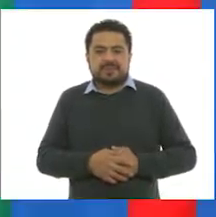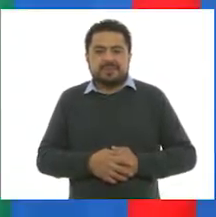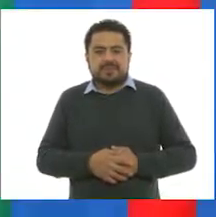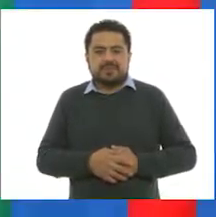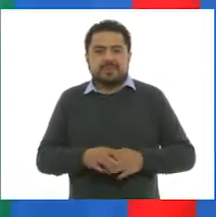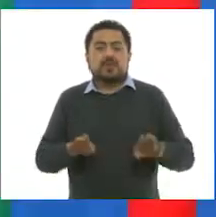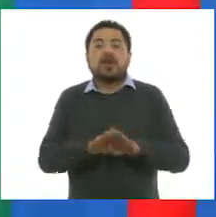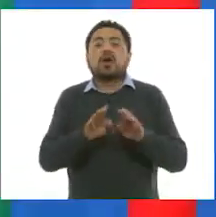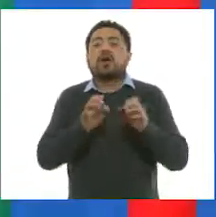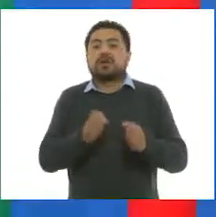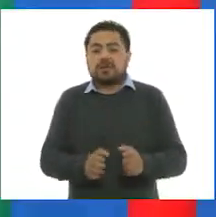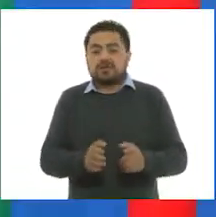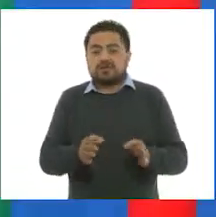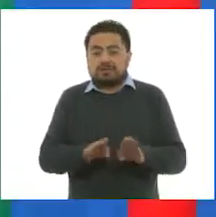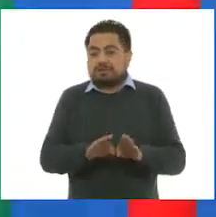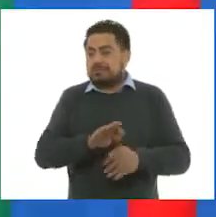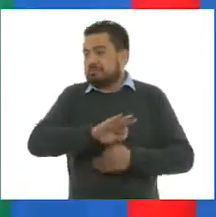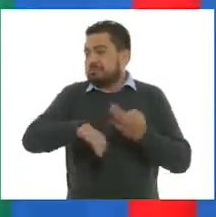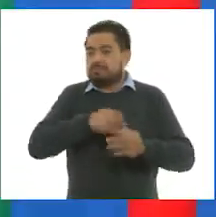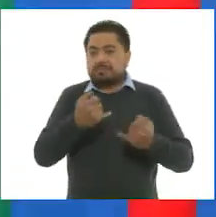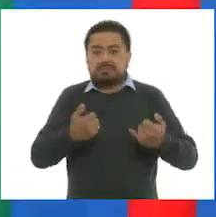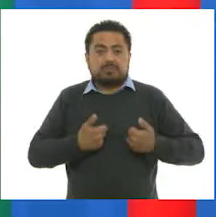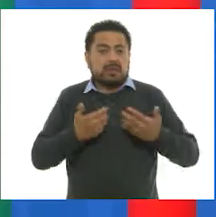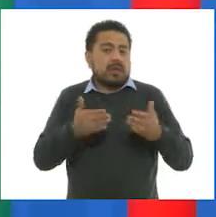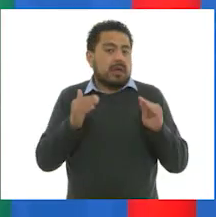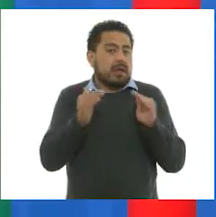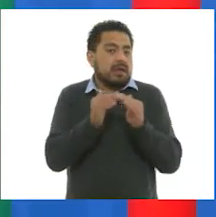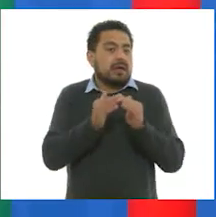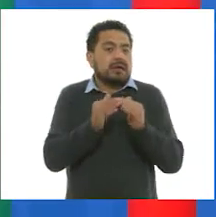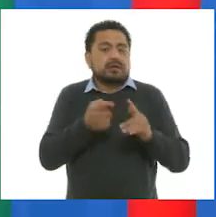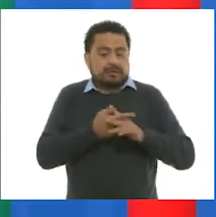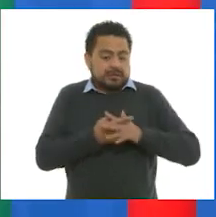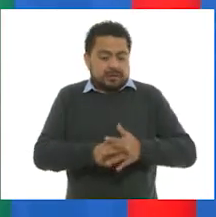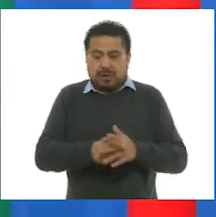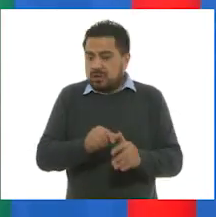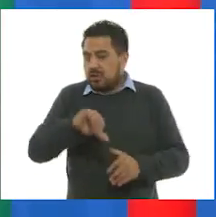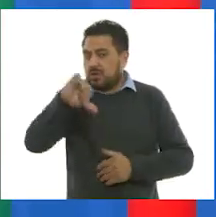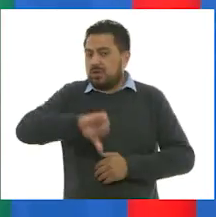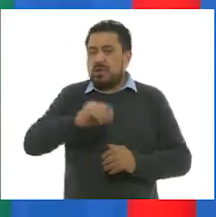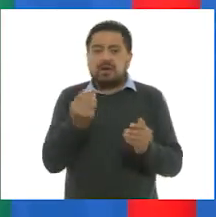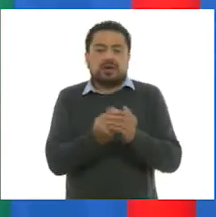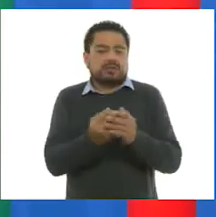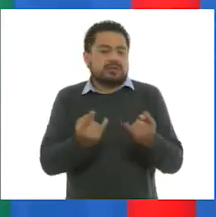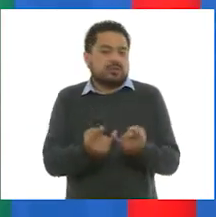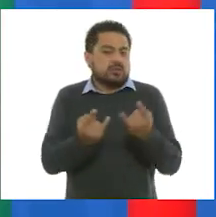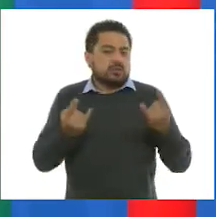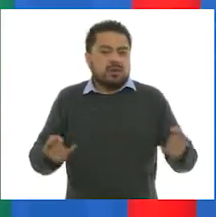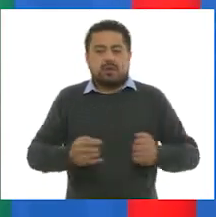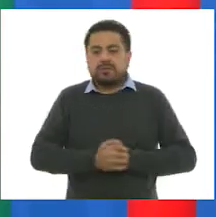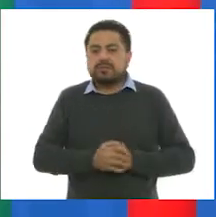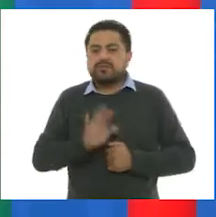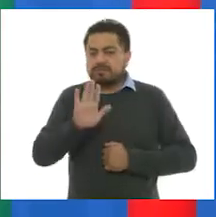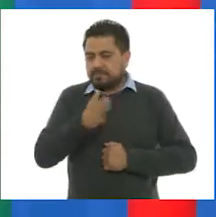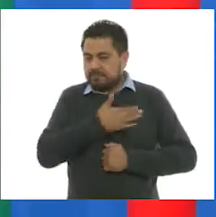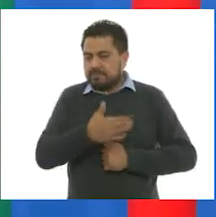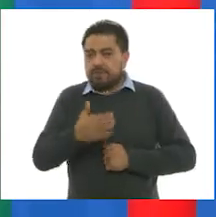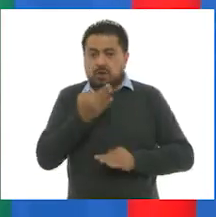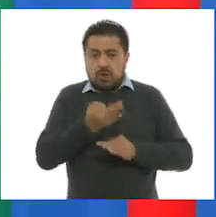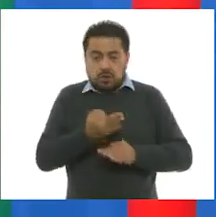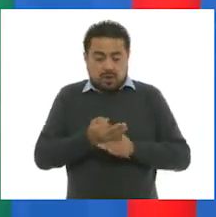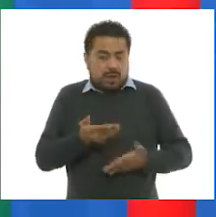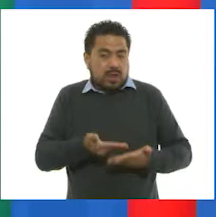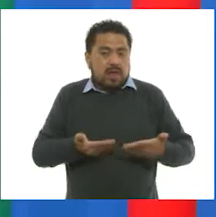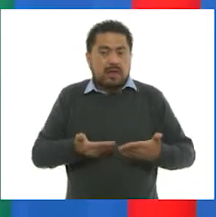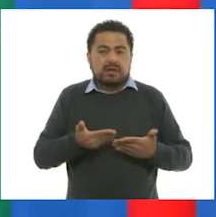¿Cómo estás y cómo están chicos en casa? Vamos a iniciar ya con esta sesión de historia. Y bueno, en esta